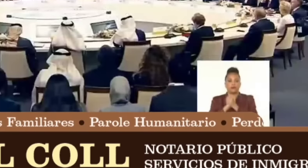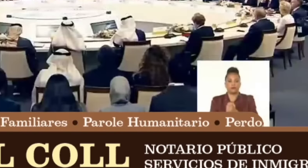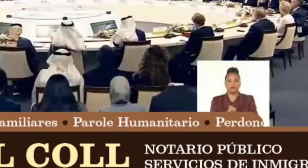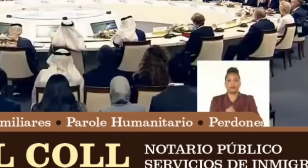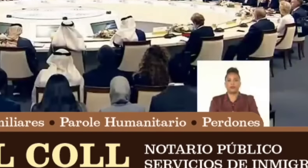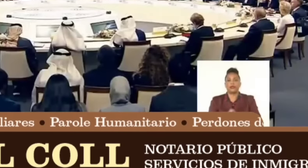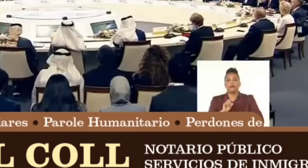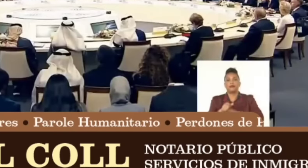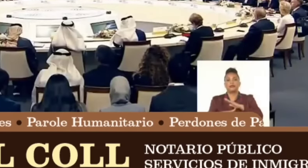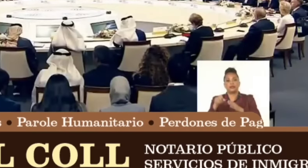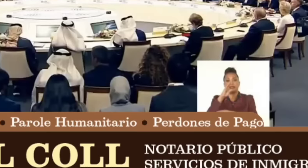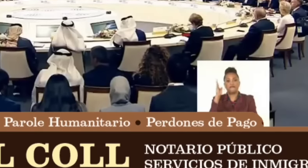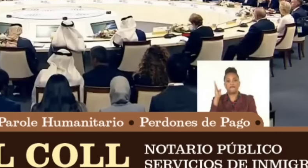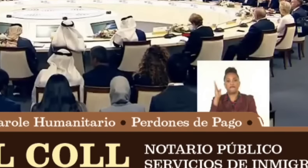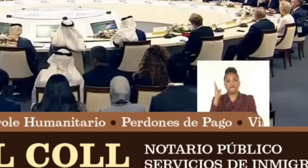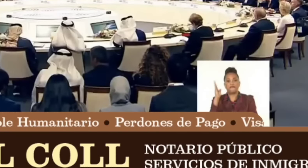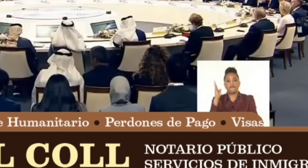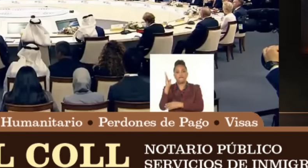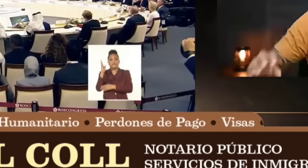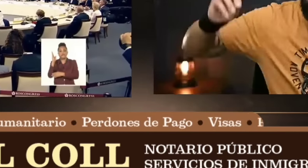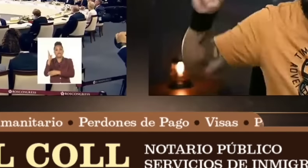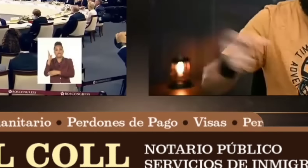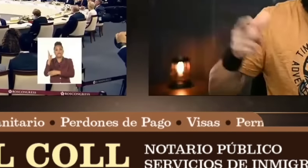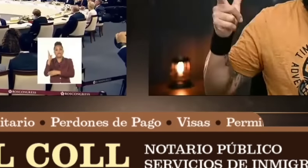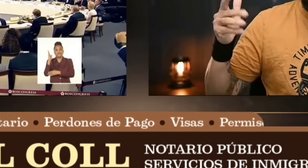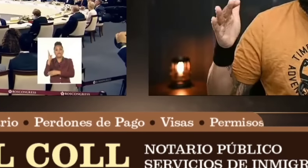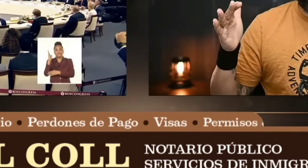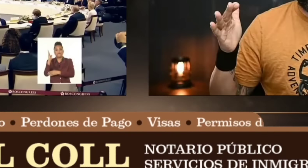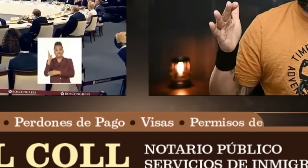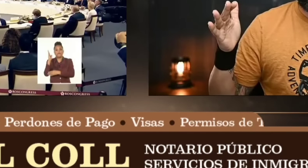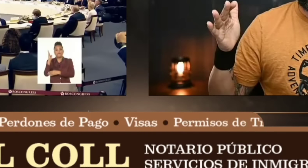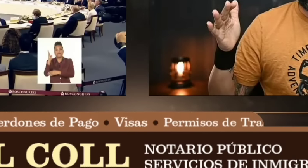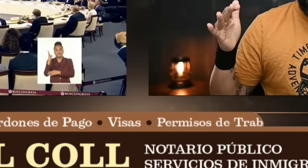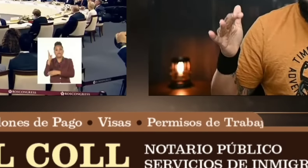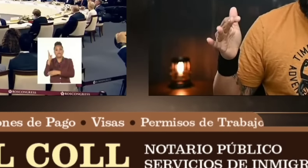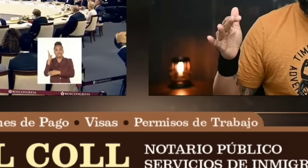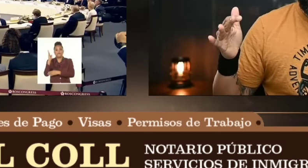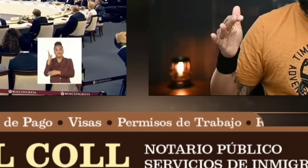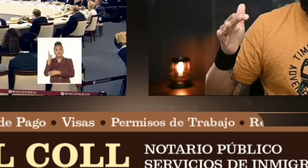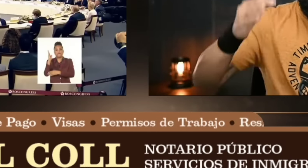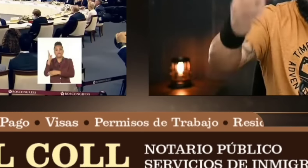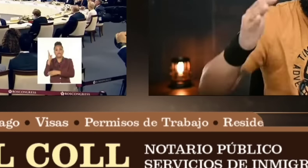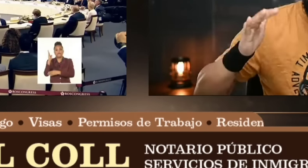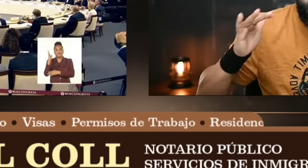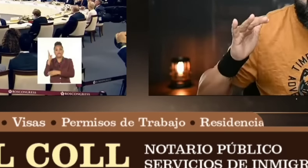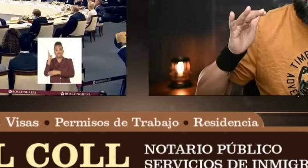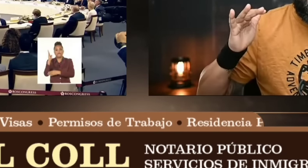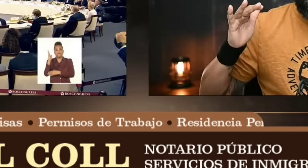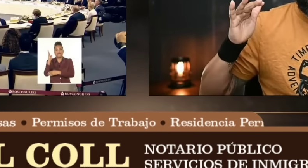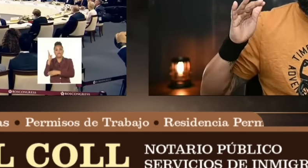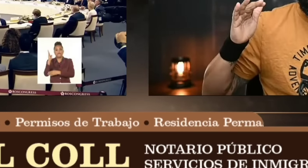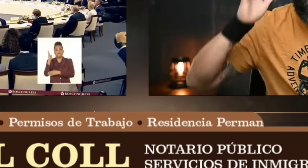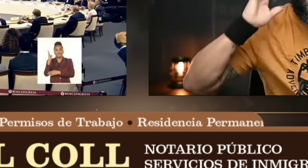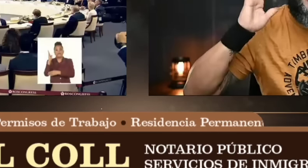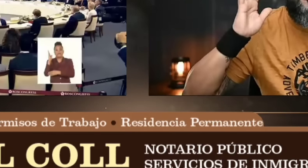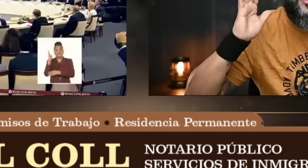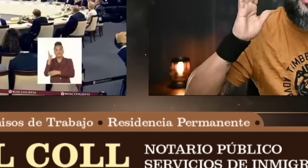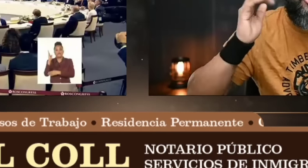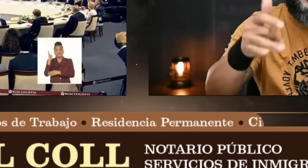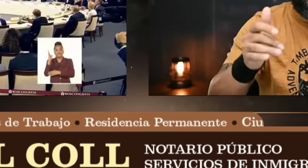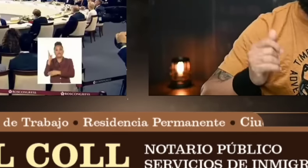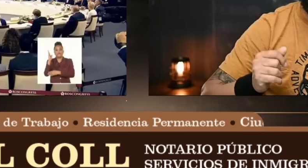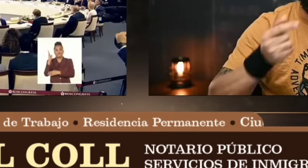Brasil Luis Ignacio Lula da Silva ahí dije yo por aquí viene la cosa no por aquí directamente ahora van